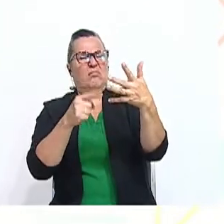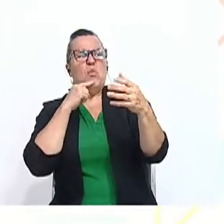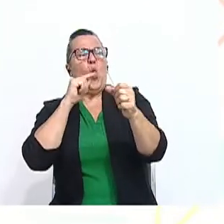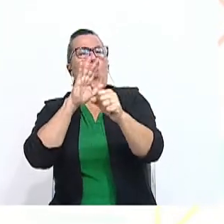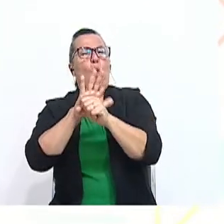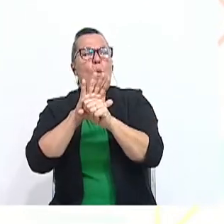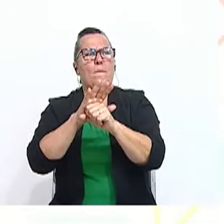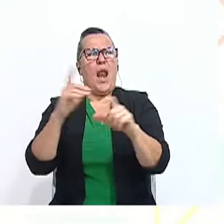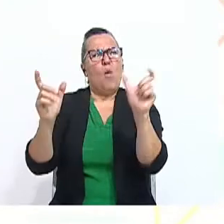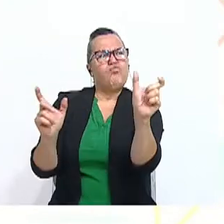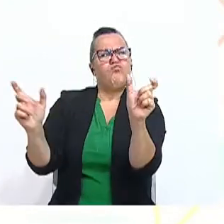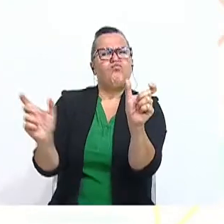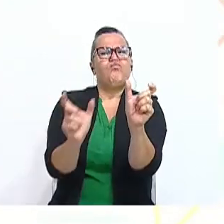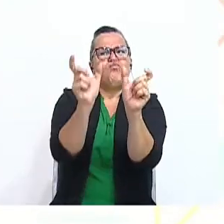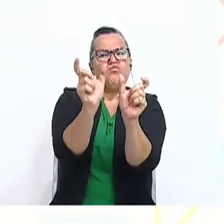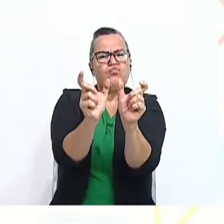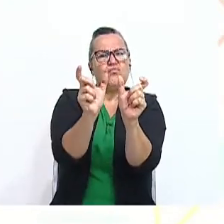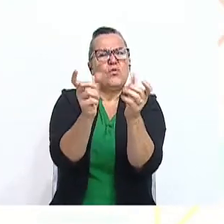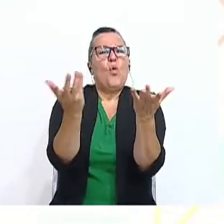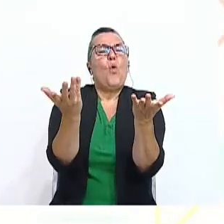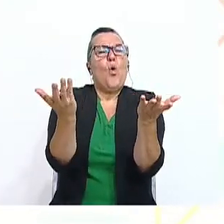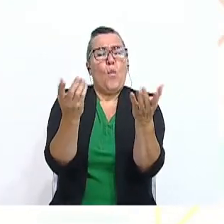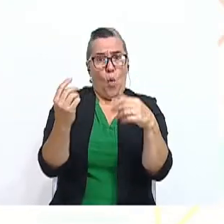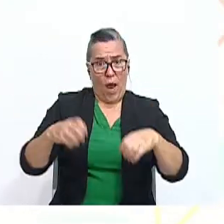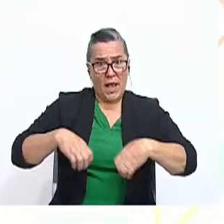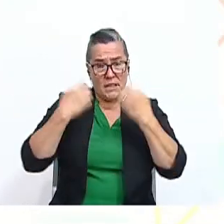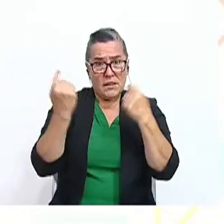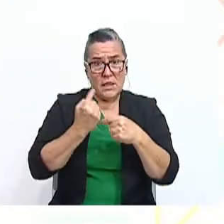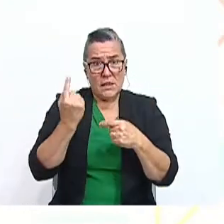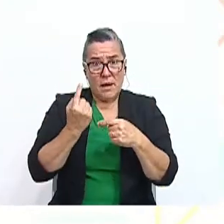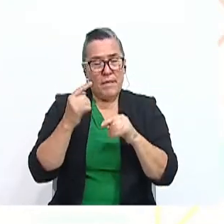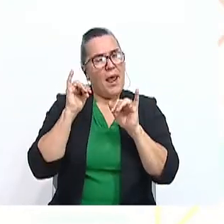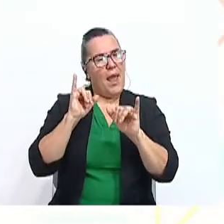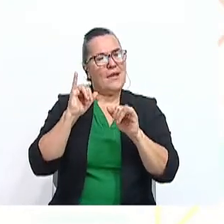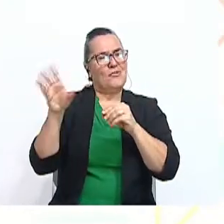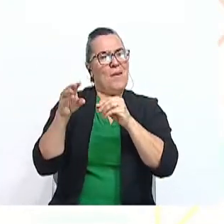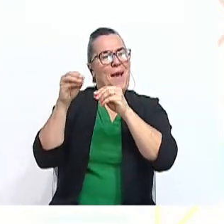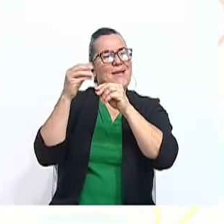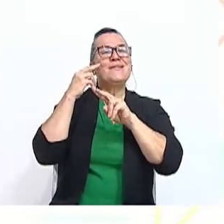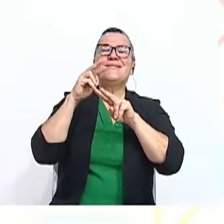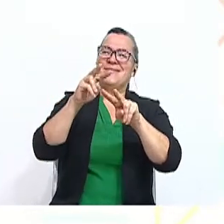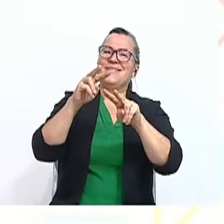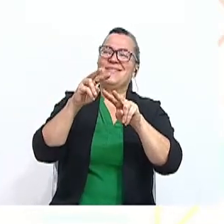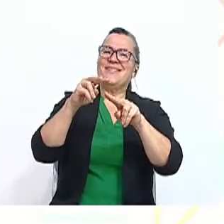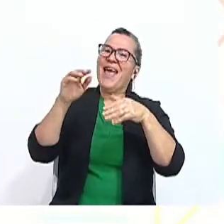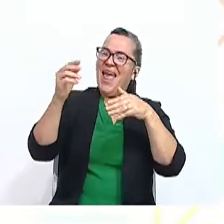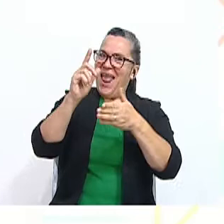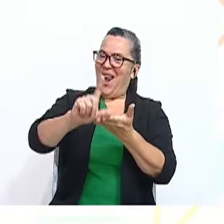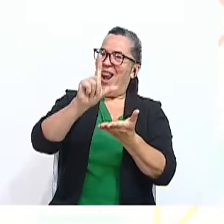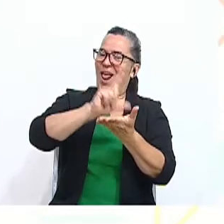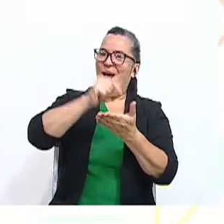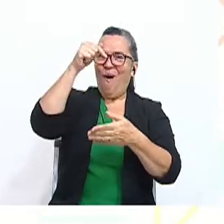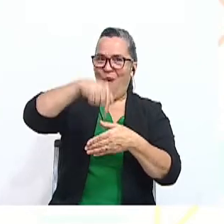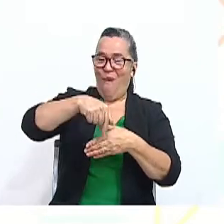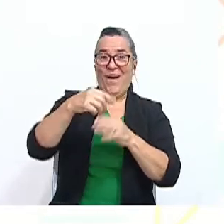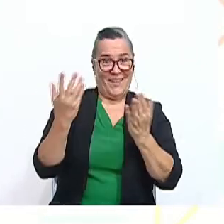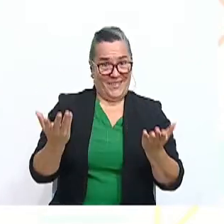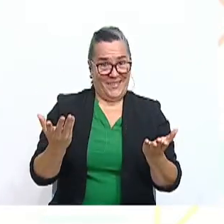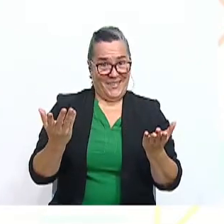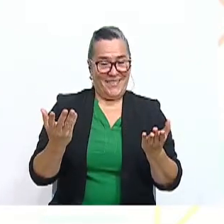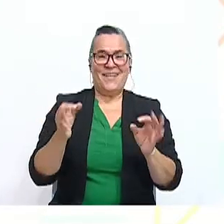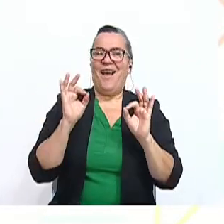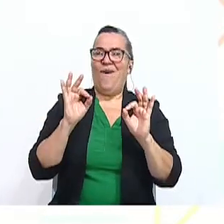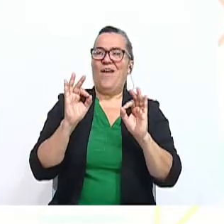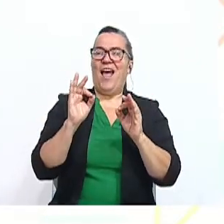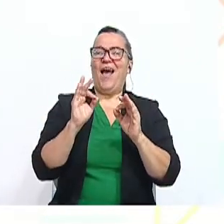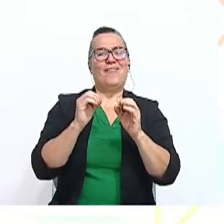composición de funciones? ¿Siempre existe la composición de funciones? Esto y más lo vamos a ver en nuestra clase del día de hoy. Pues